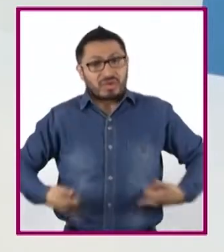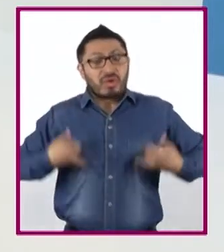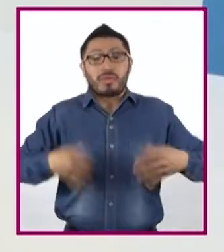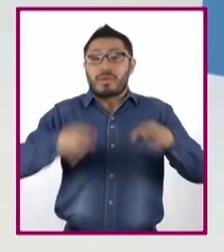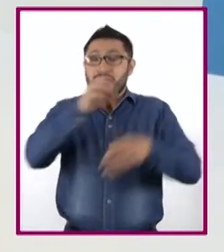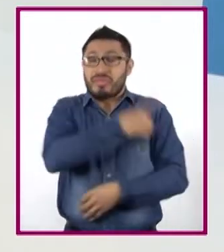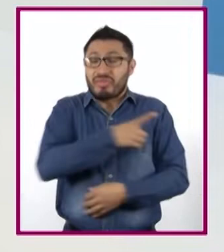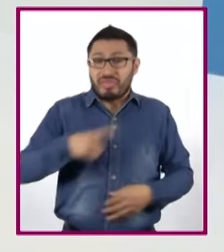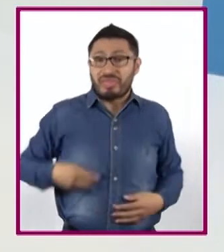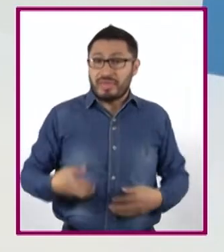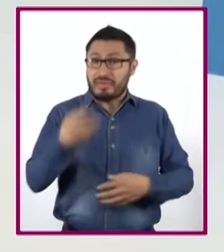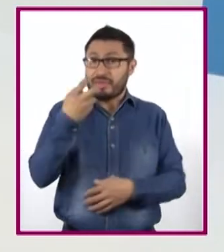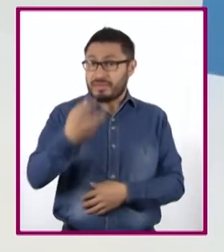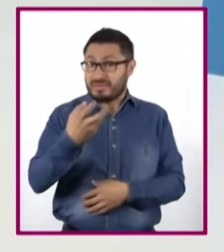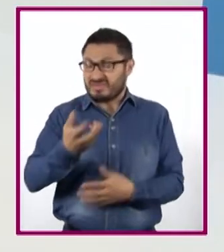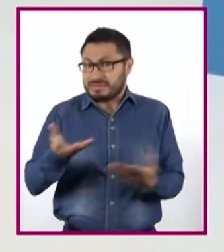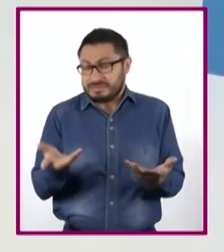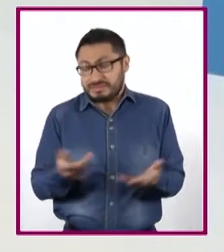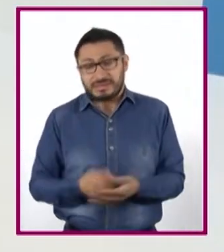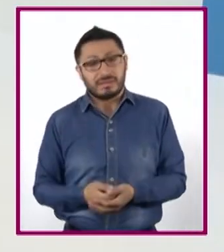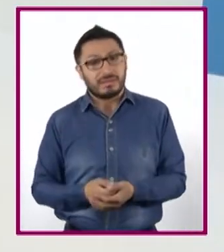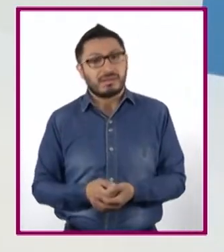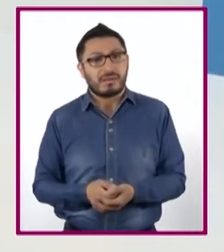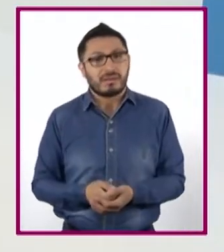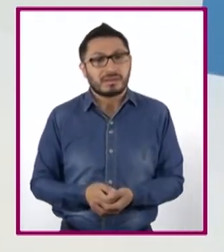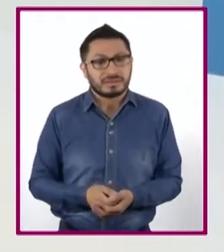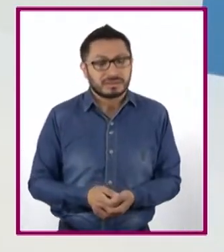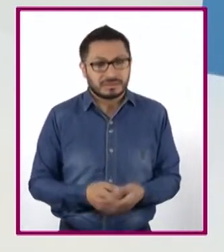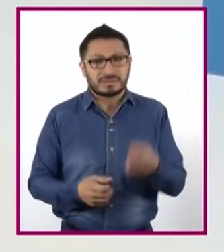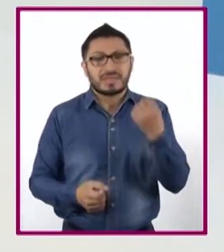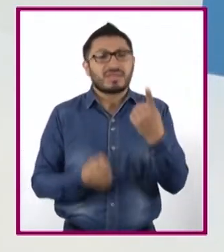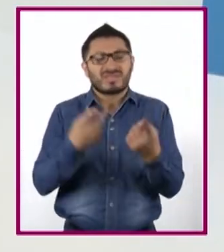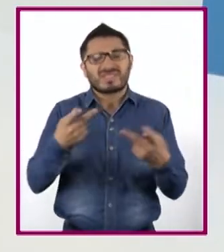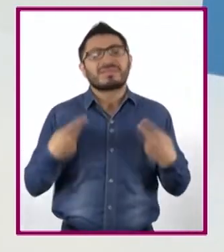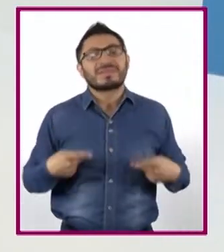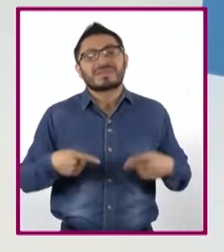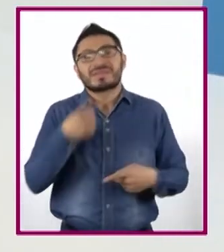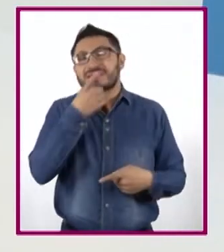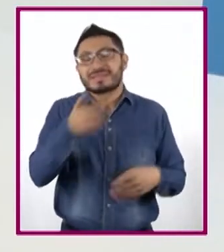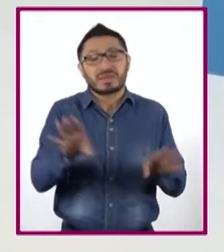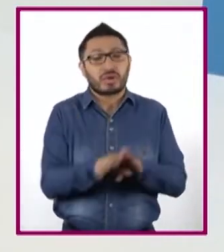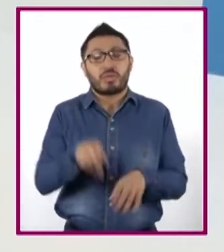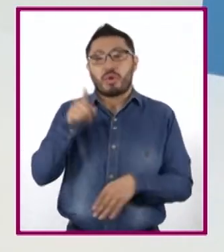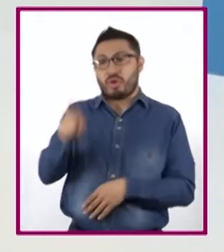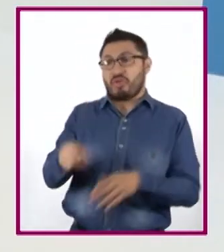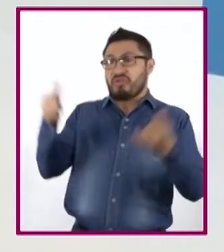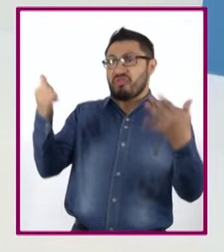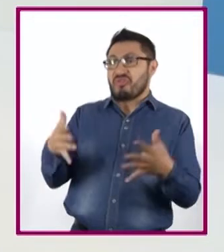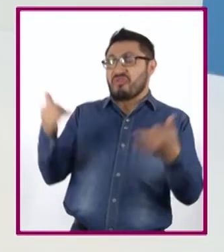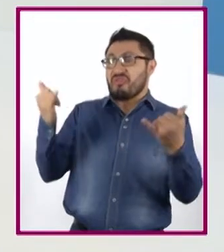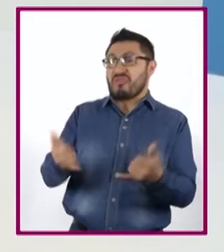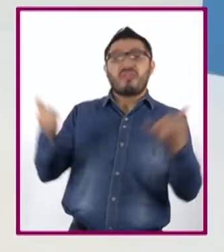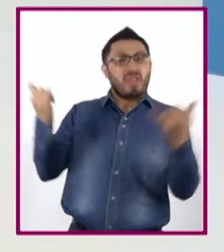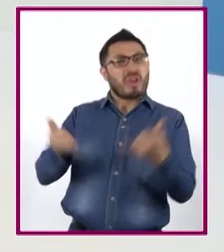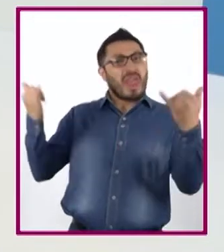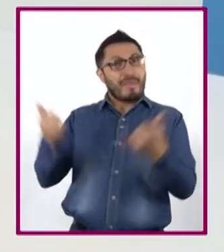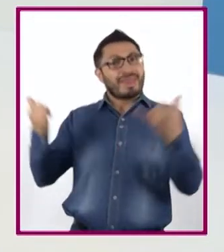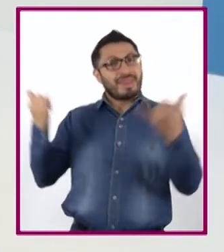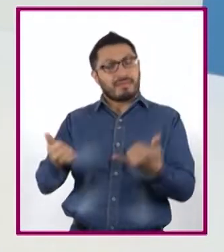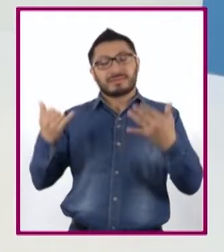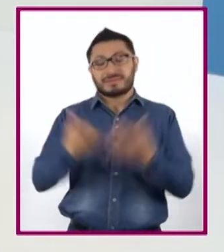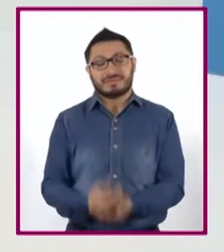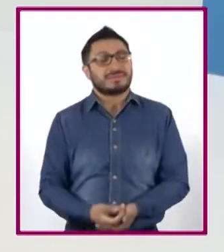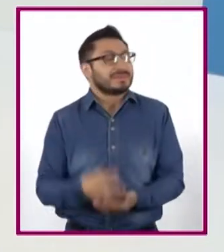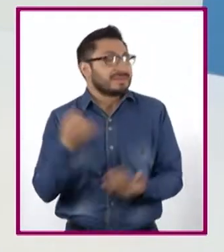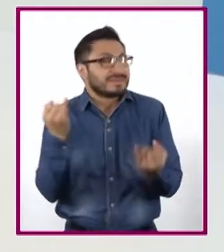escuchado afirmaciones que dicen que la gente de su edad es rebelde? En este proceso se ha generado también el reconocimiento de los